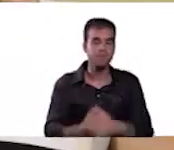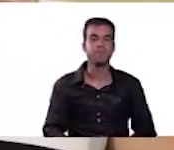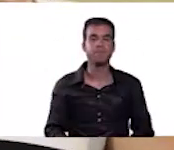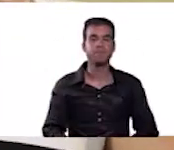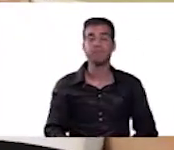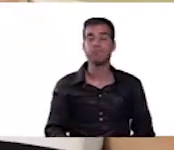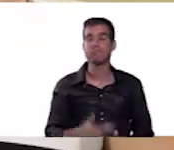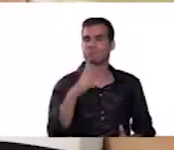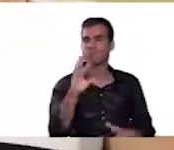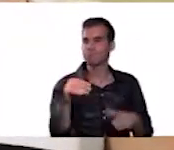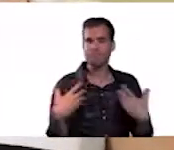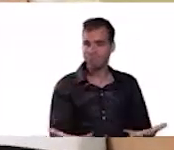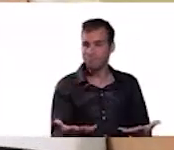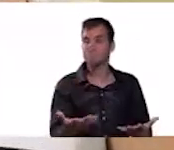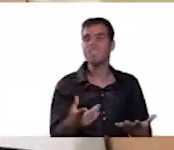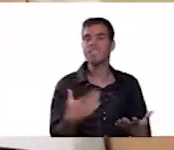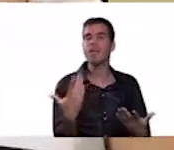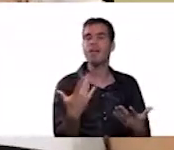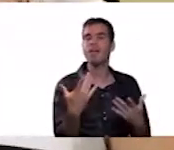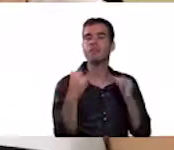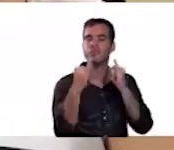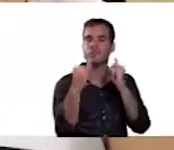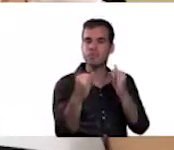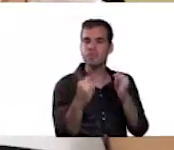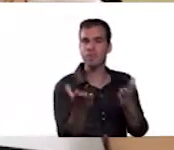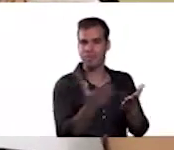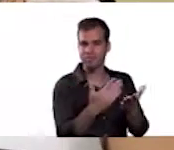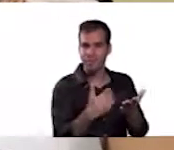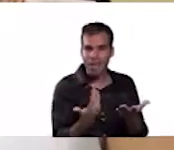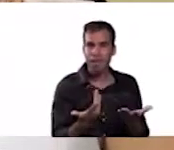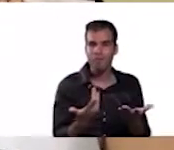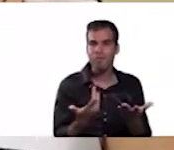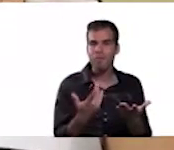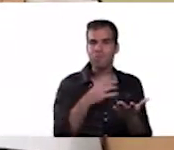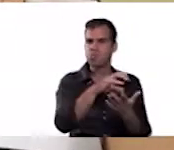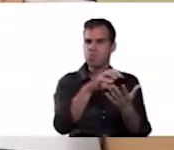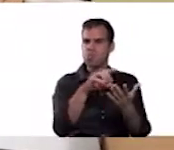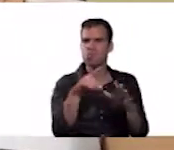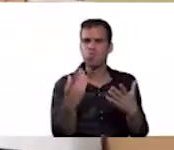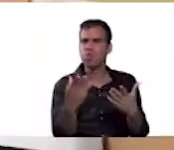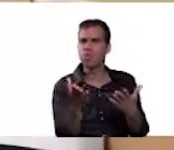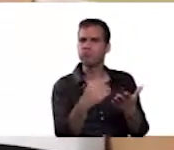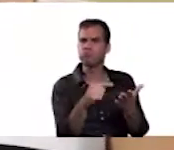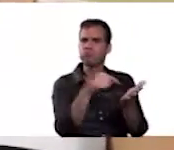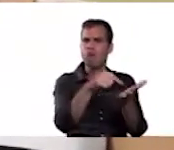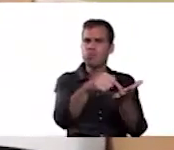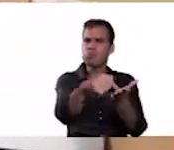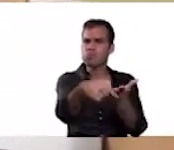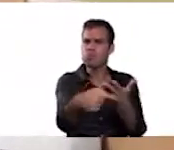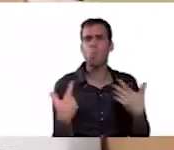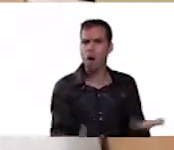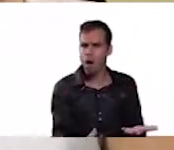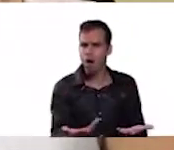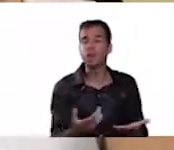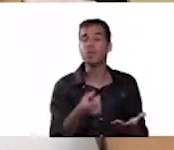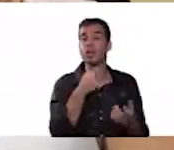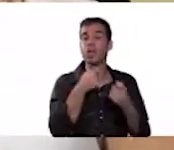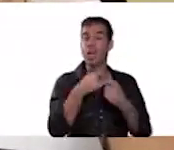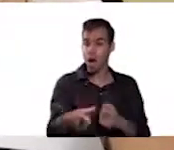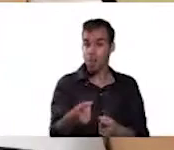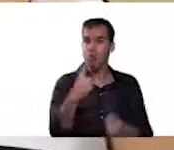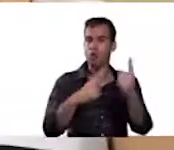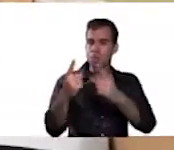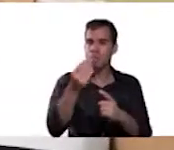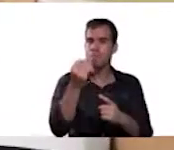decir la bibliografía que deben usar, en qué lugar de estos libros están los contenidos, así como ejemplos para